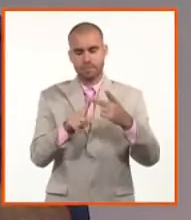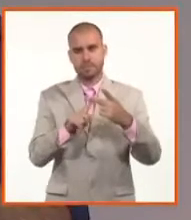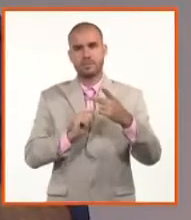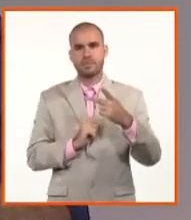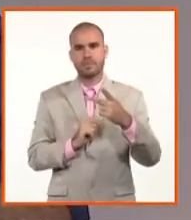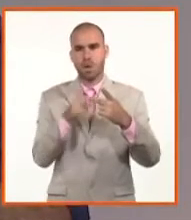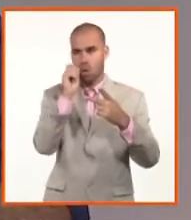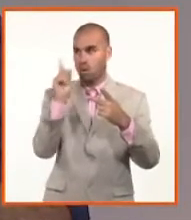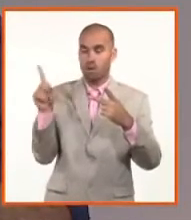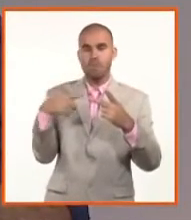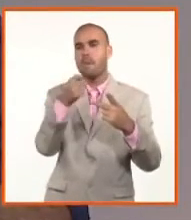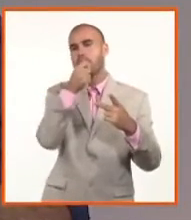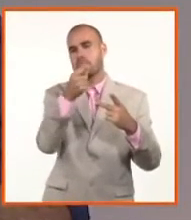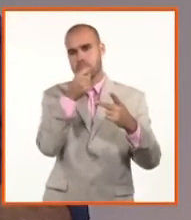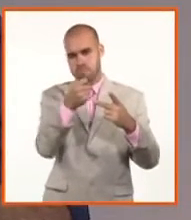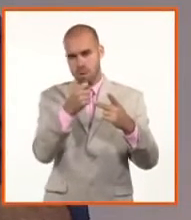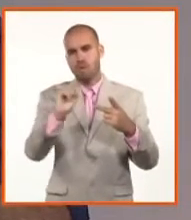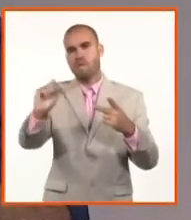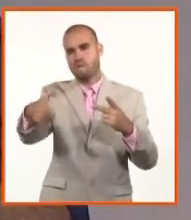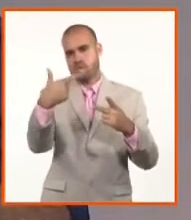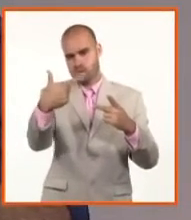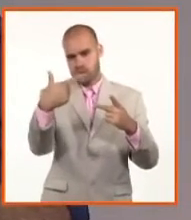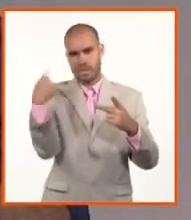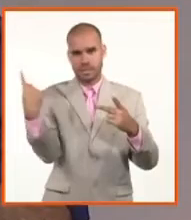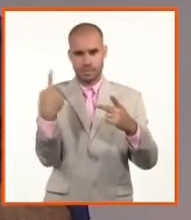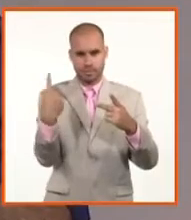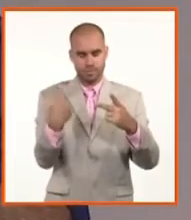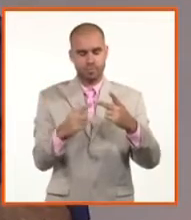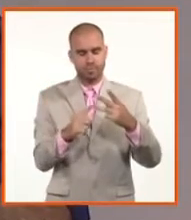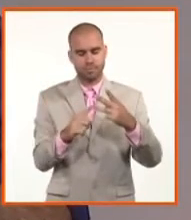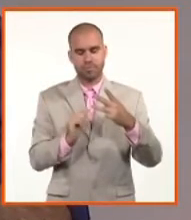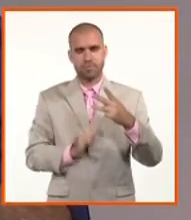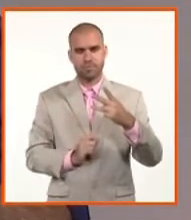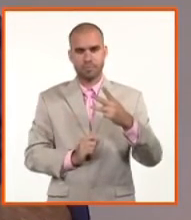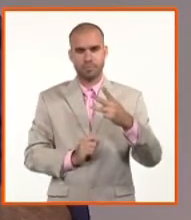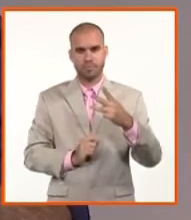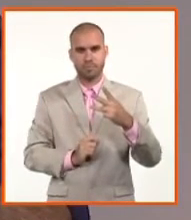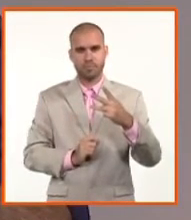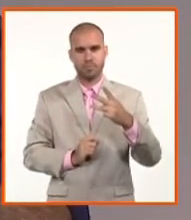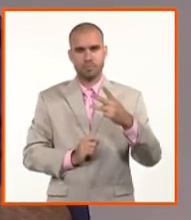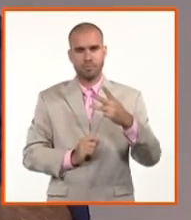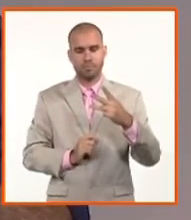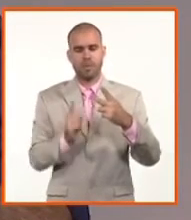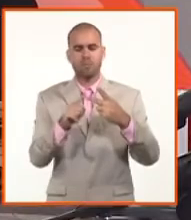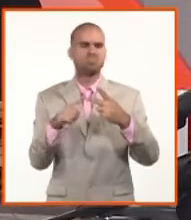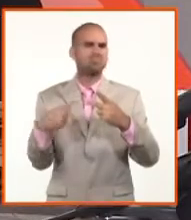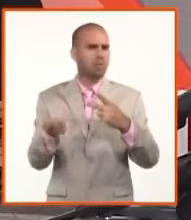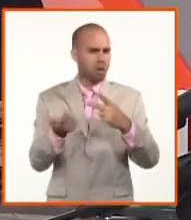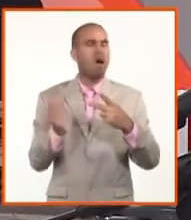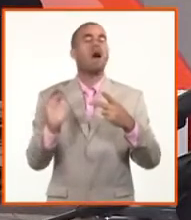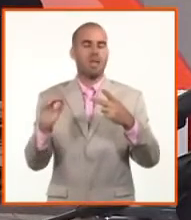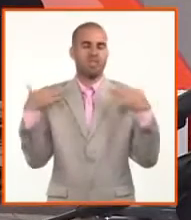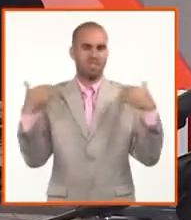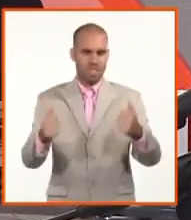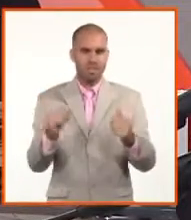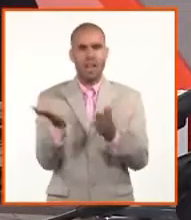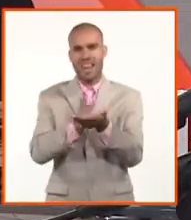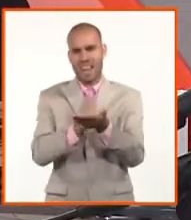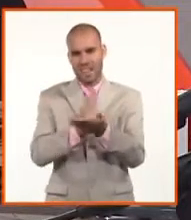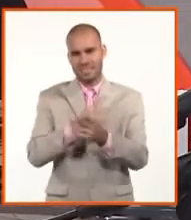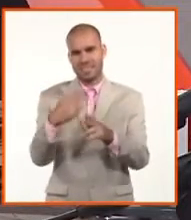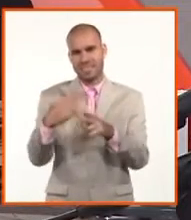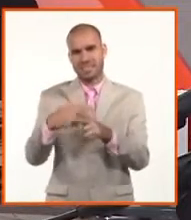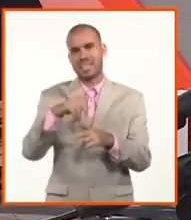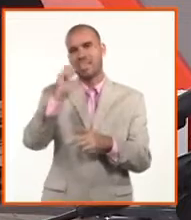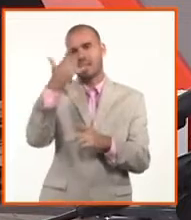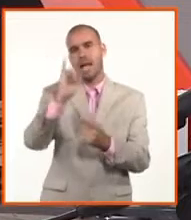Garnache, periodista y vicepresidente nacional de la Asociación Hermanos Saiz, también director de la revista Caimán Barbudo.